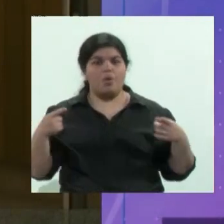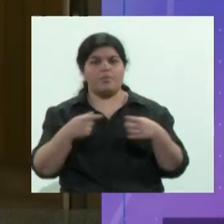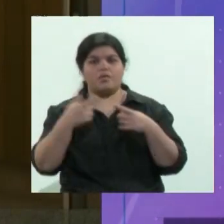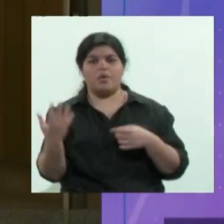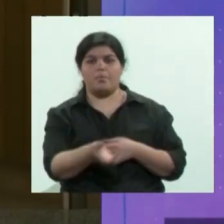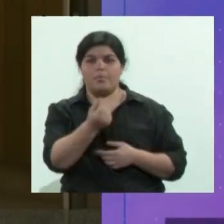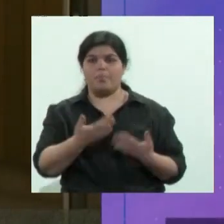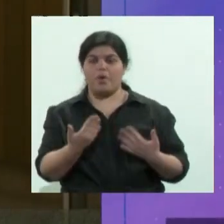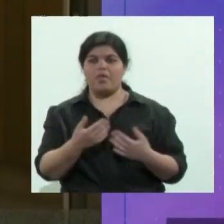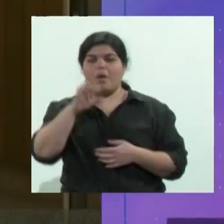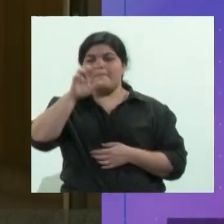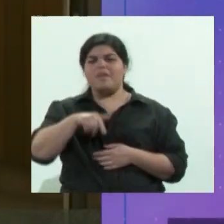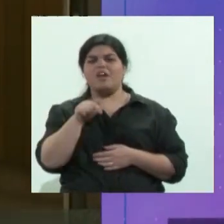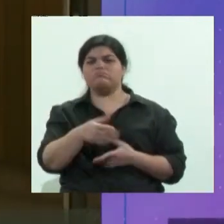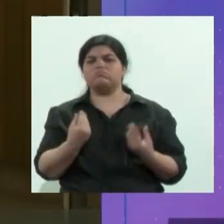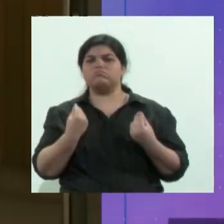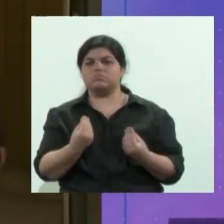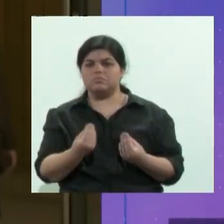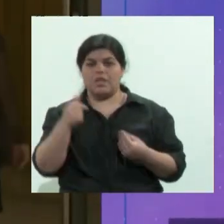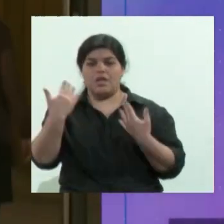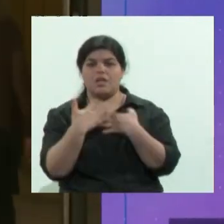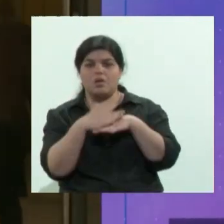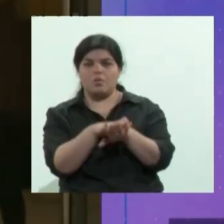¿no? Políticas que basan principalmente de inclusión,